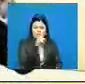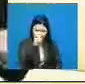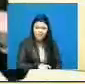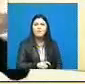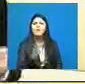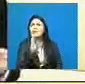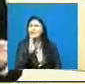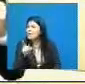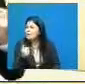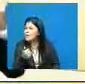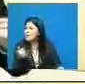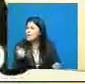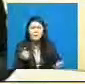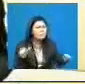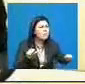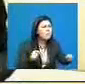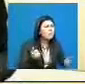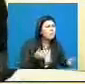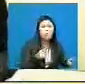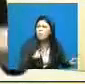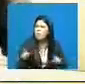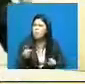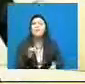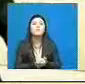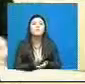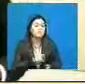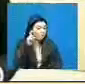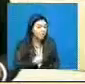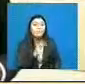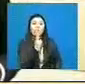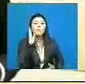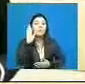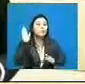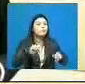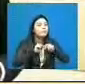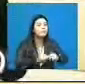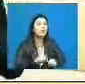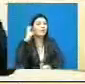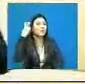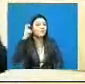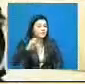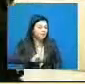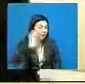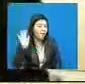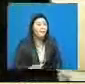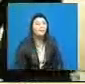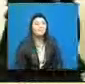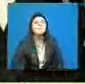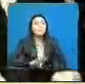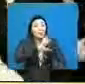quién hace bien la tarea y quién no la hace como ministro de Hacienda, en ese compromiso con la sostenibilidad fiscal. Y le quiero decir algo